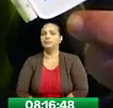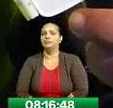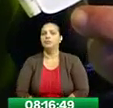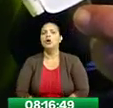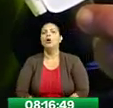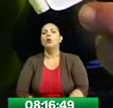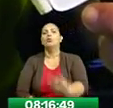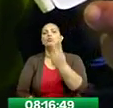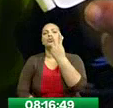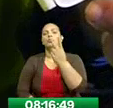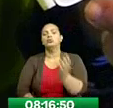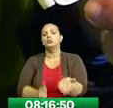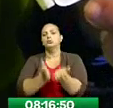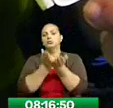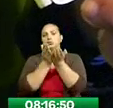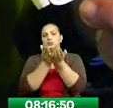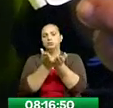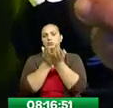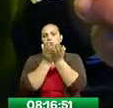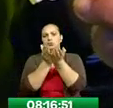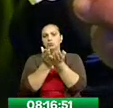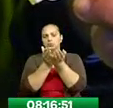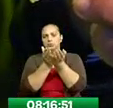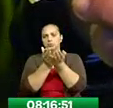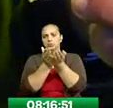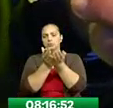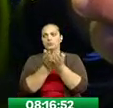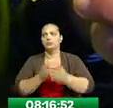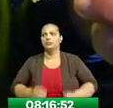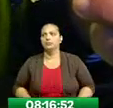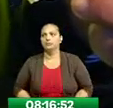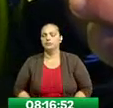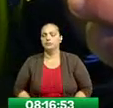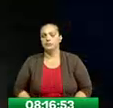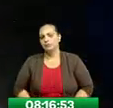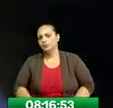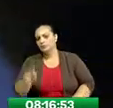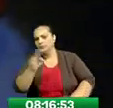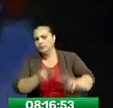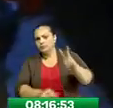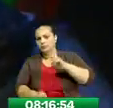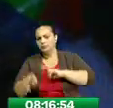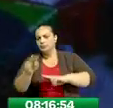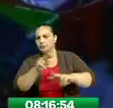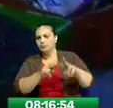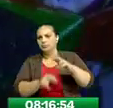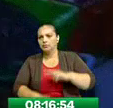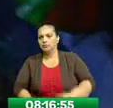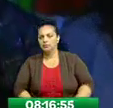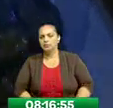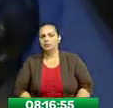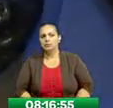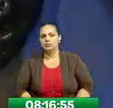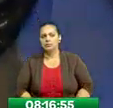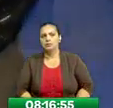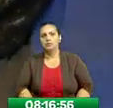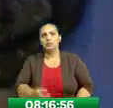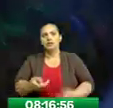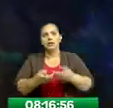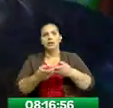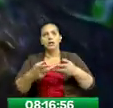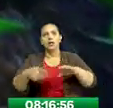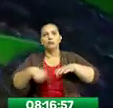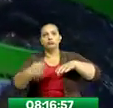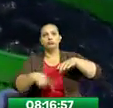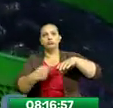que se encuentran de acuerdo a las verificaciones que se ha hecho no se encuentra con el número de troquelado es decir no